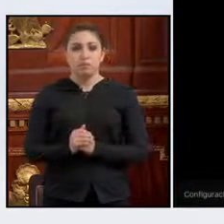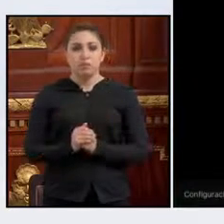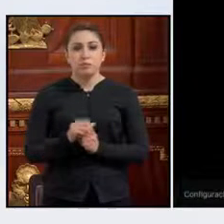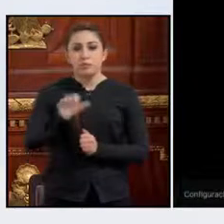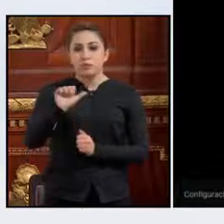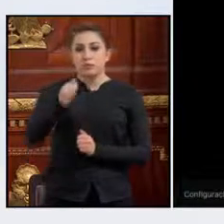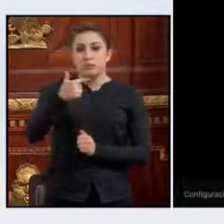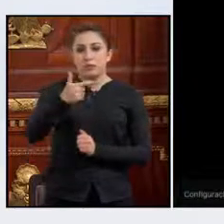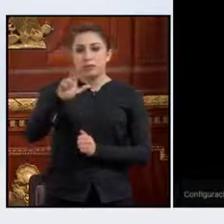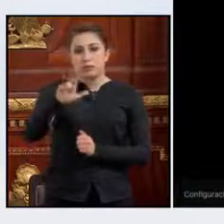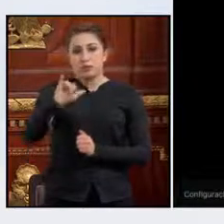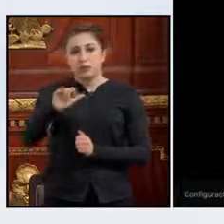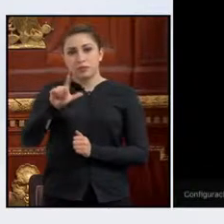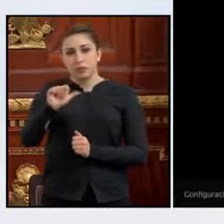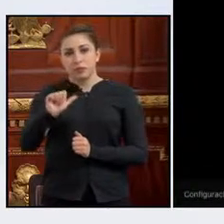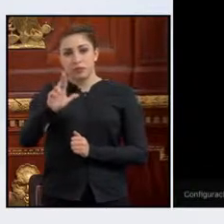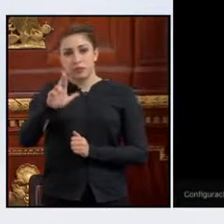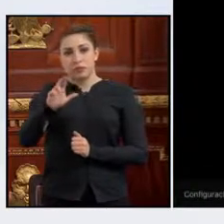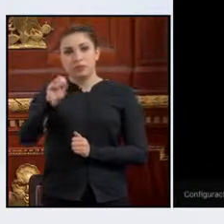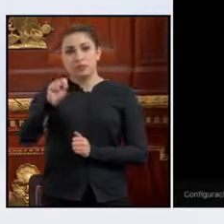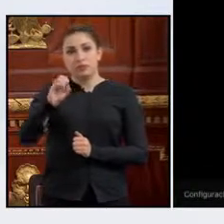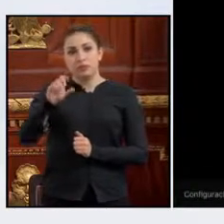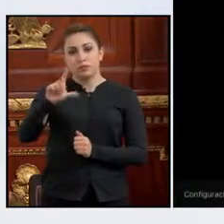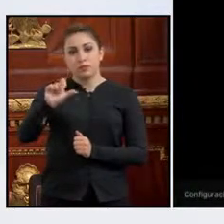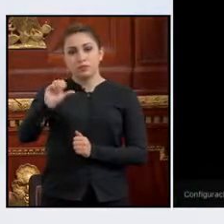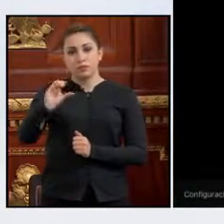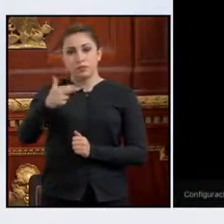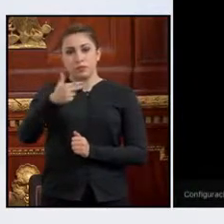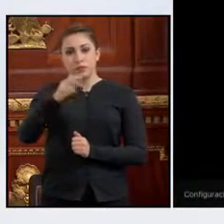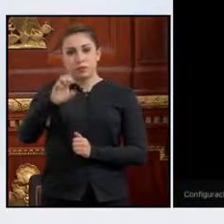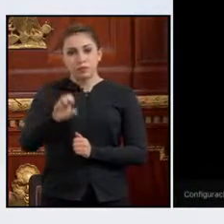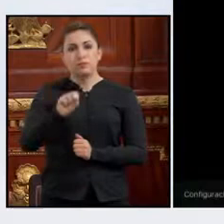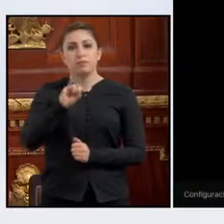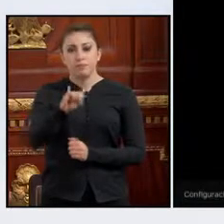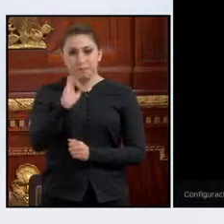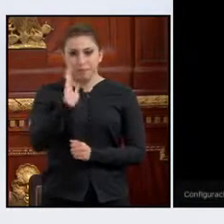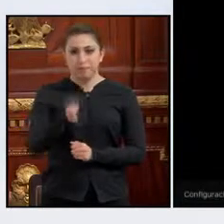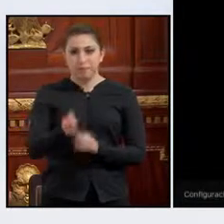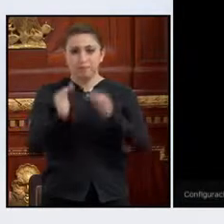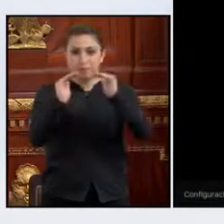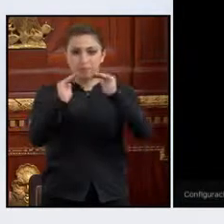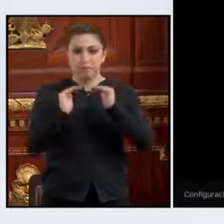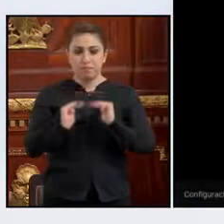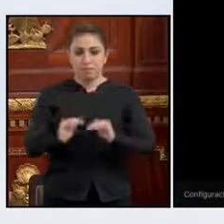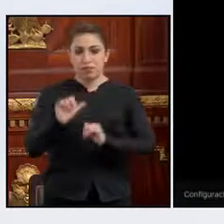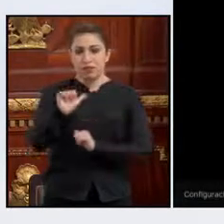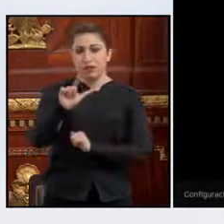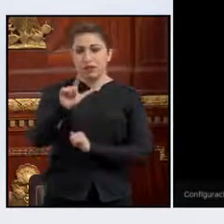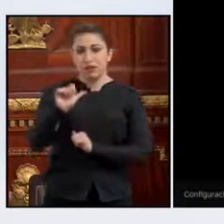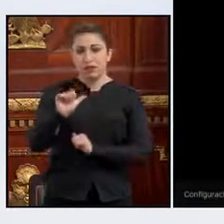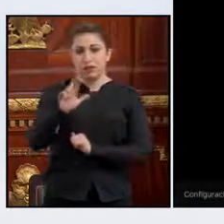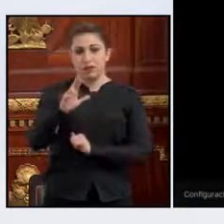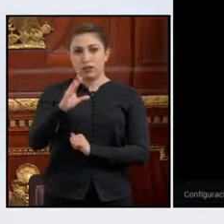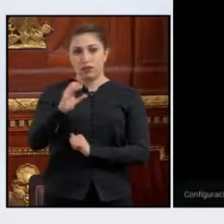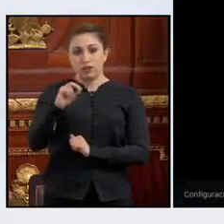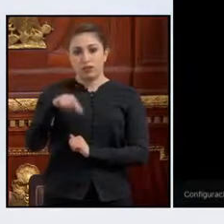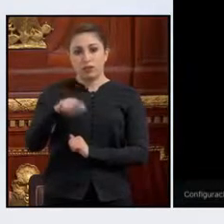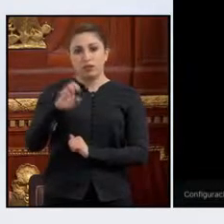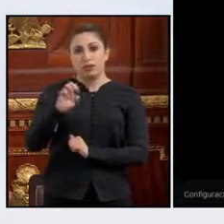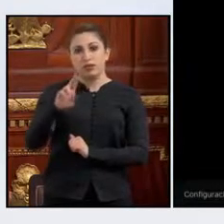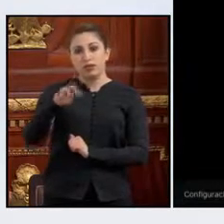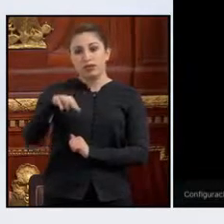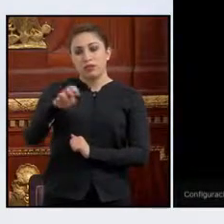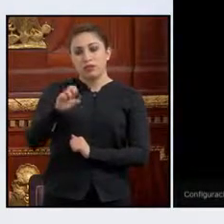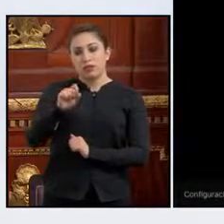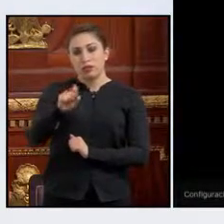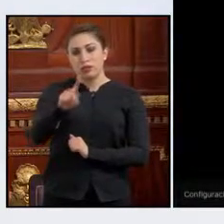Aguilar Solache, Guadalupe. Aguilar Solache, a favor. Alarcón Jiménez, Ernesto.